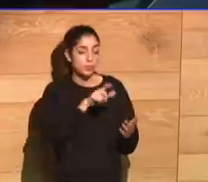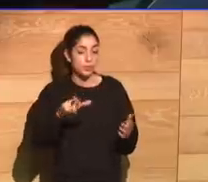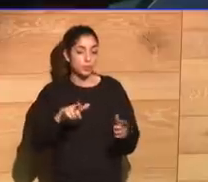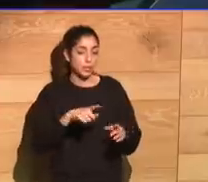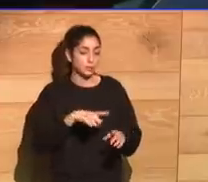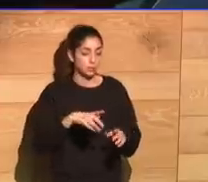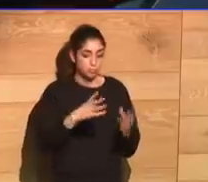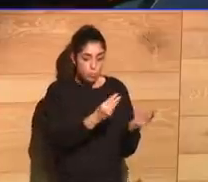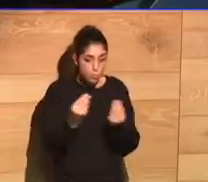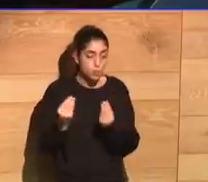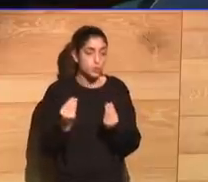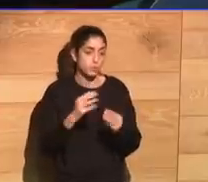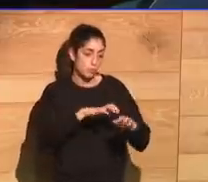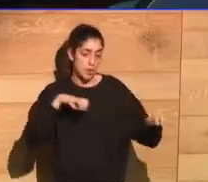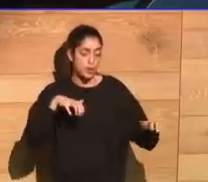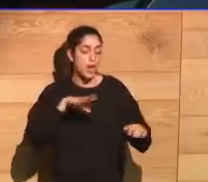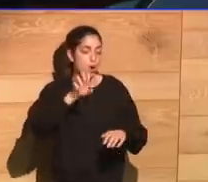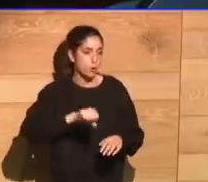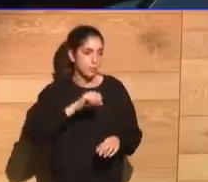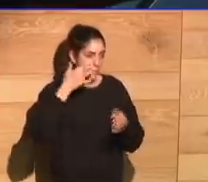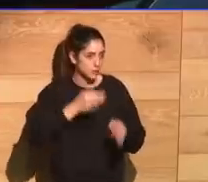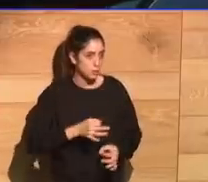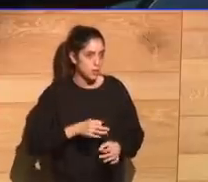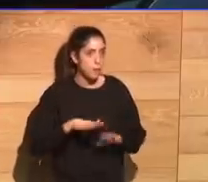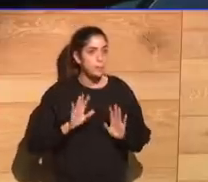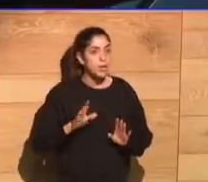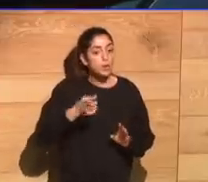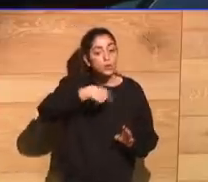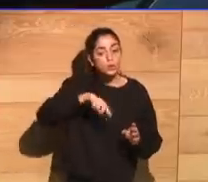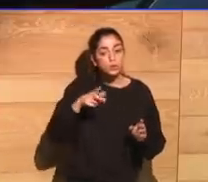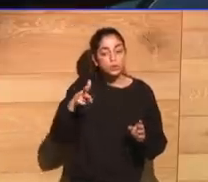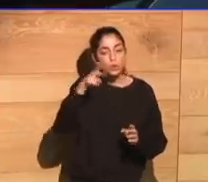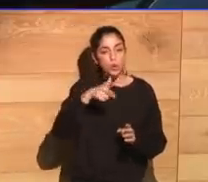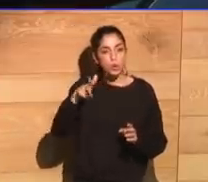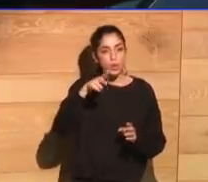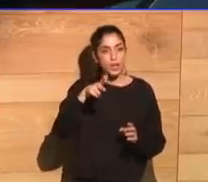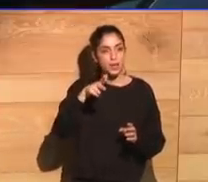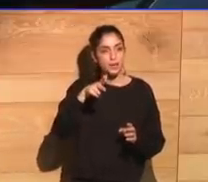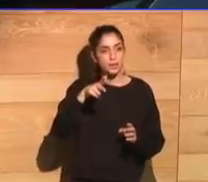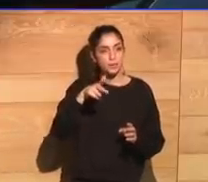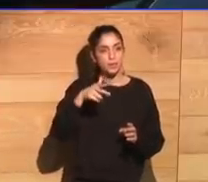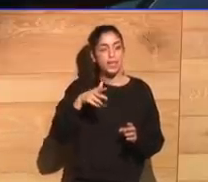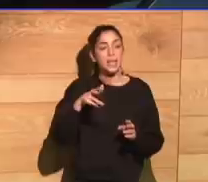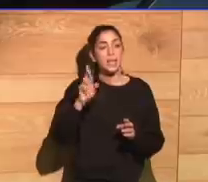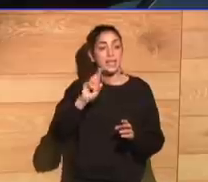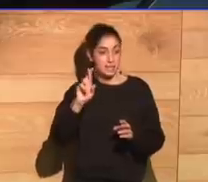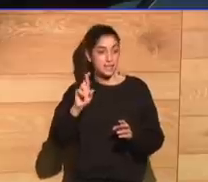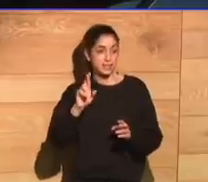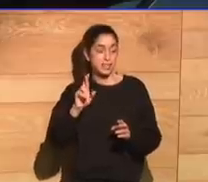compra, ¿vale? Y llega Richard Lester y dice, vamos a grabar, vamos a rodar. Donner. Richard Lester, dicho Richard Donner, sí. Richard